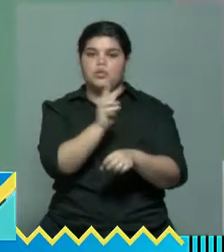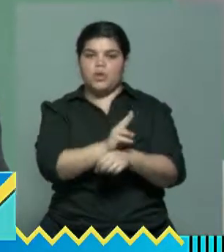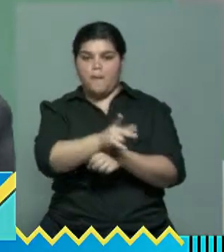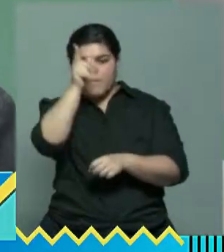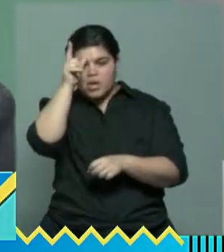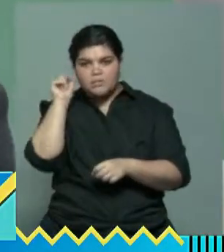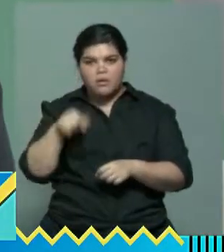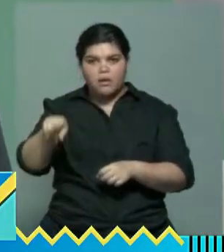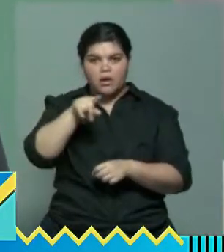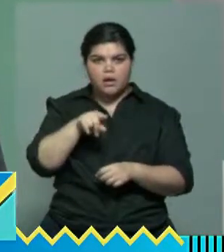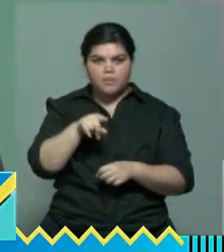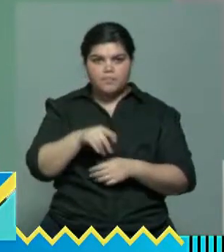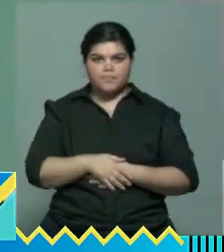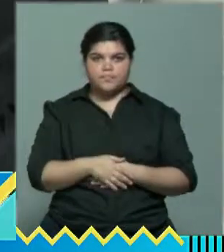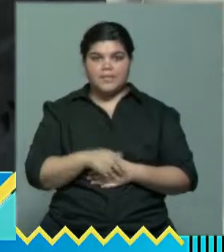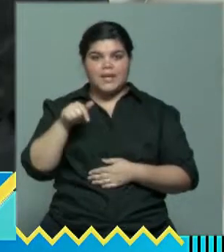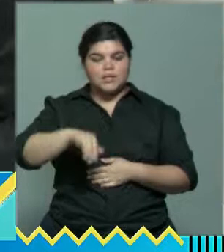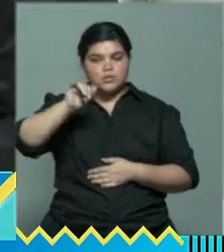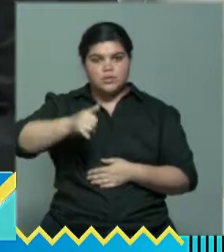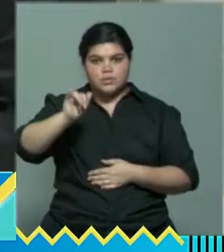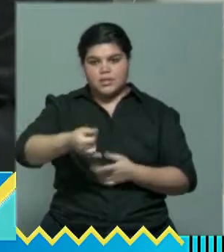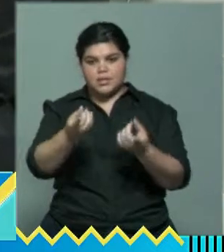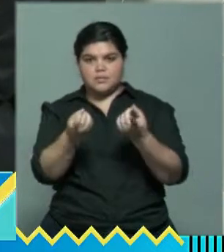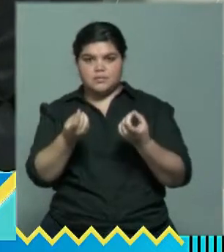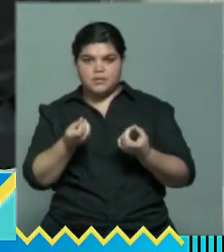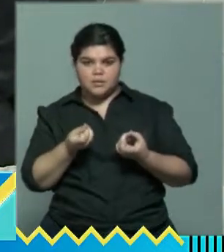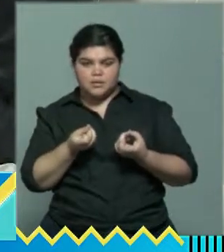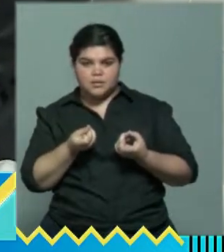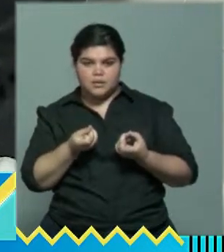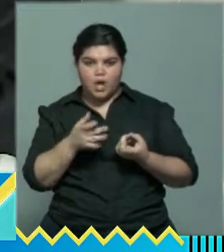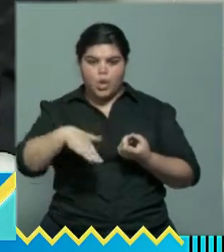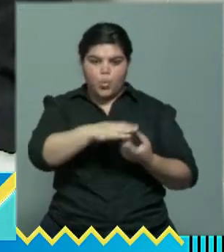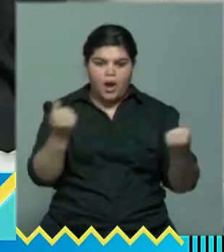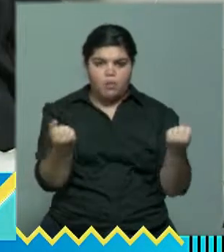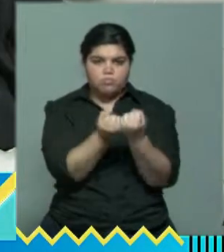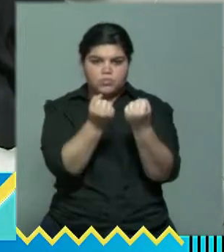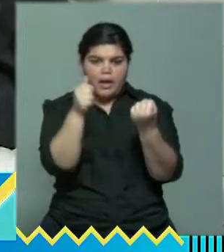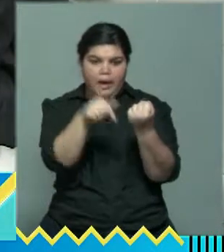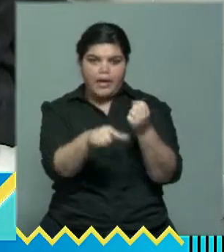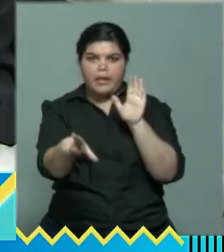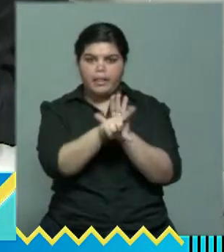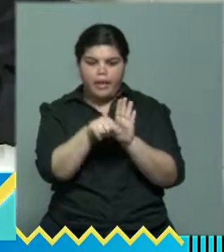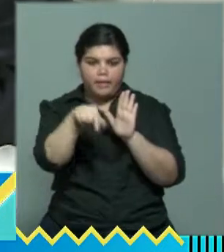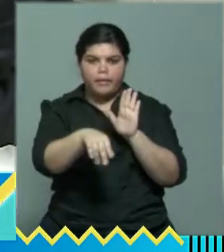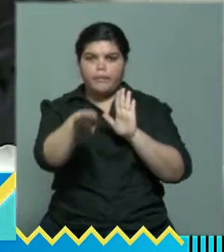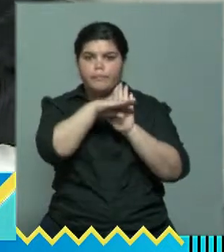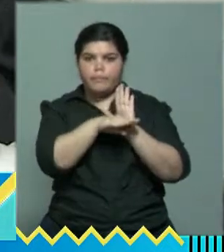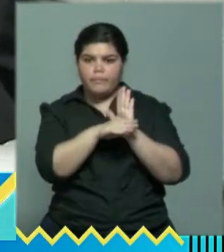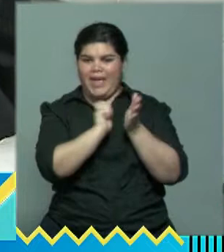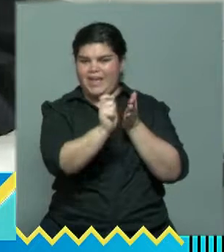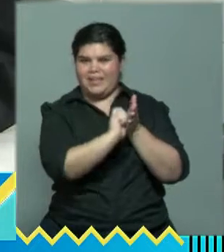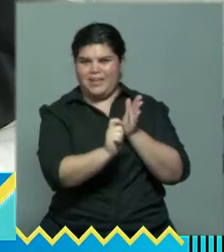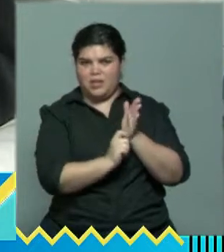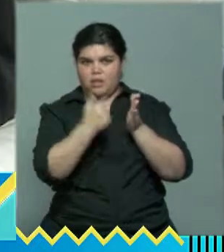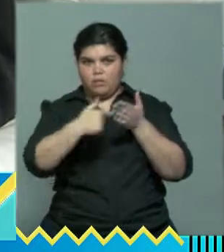tiene que aplicar en el lugar del suceso la ley, ¿no es cierto?, la parte escrita, hay